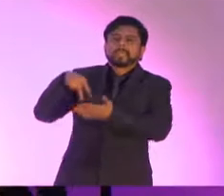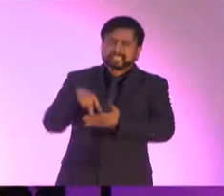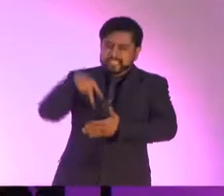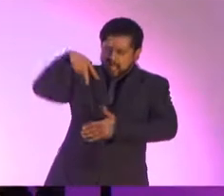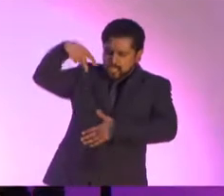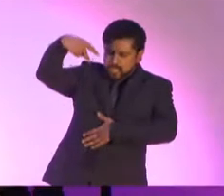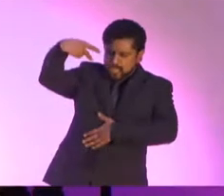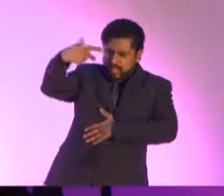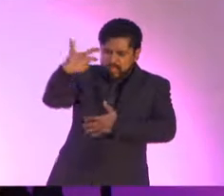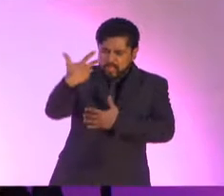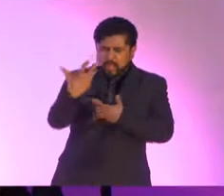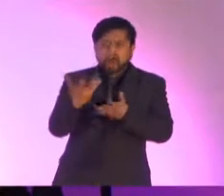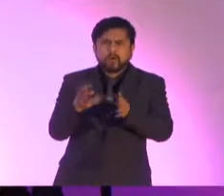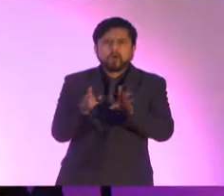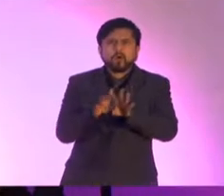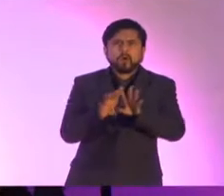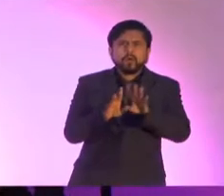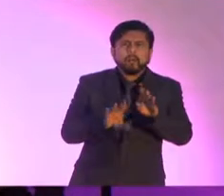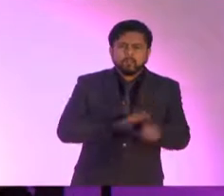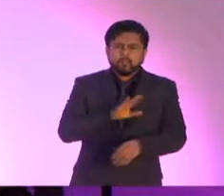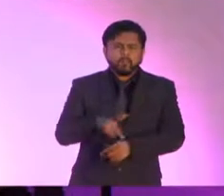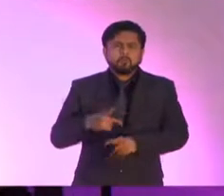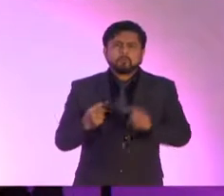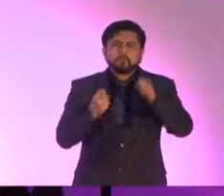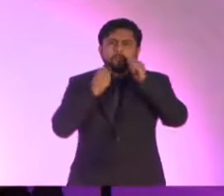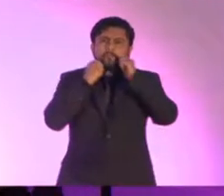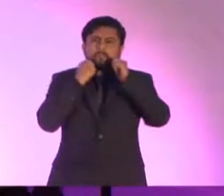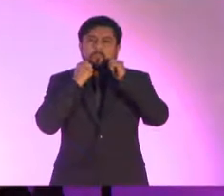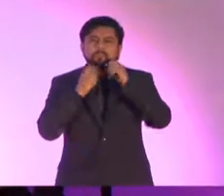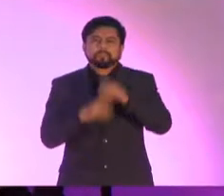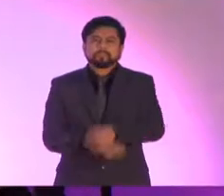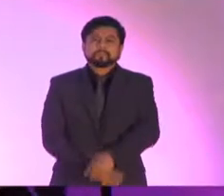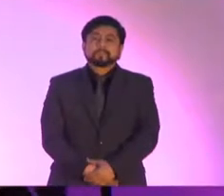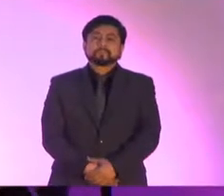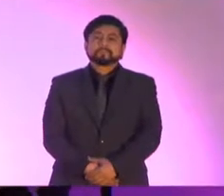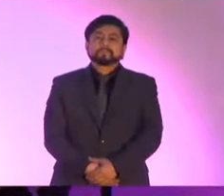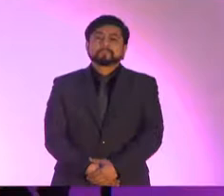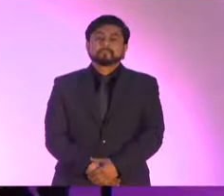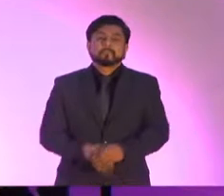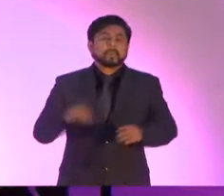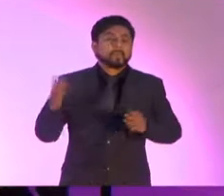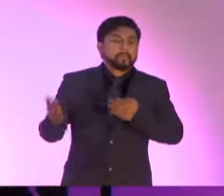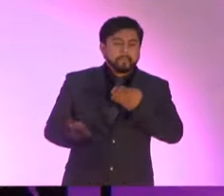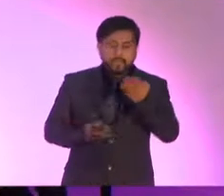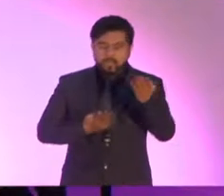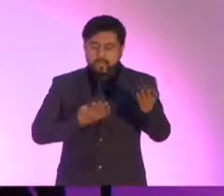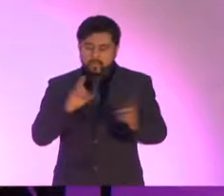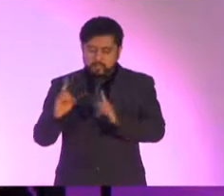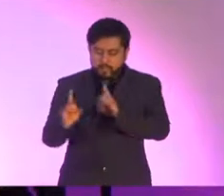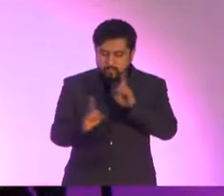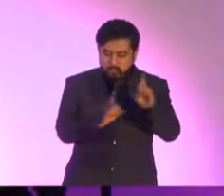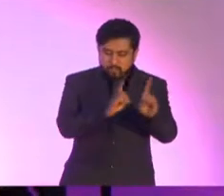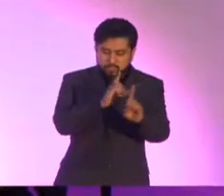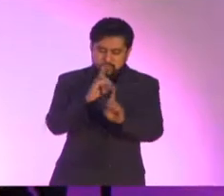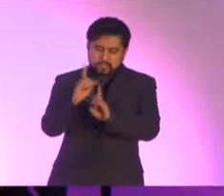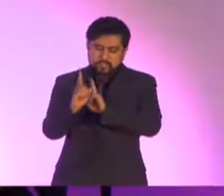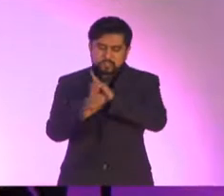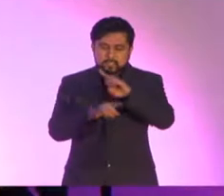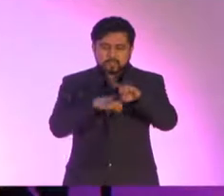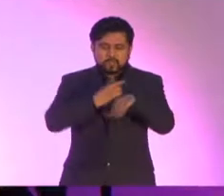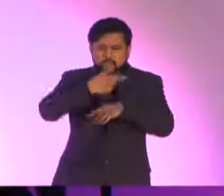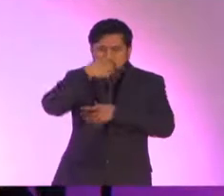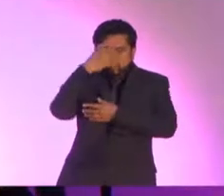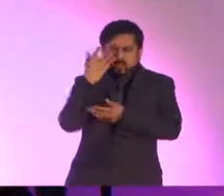del amor sin importar morir en el impacto. Y bailábamos con temperatura sin saber hacerlo.